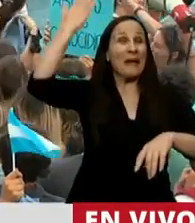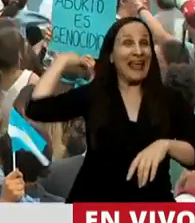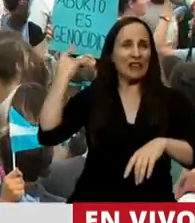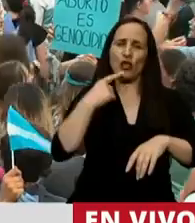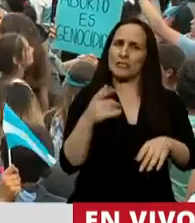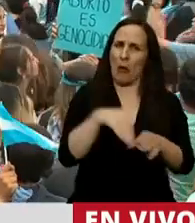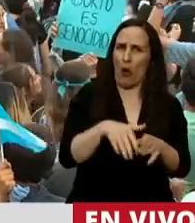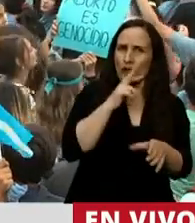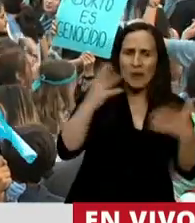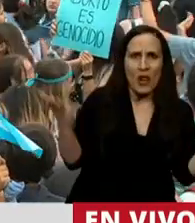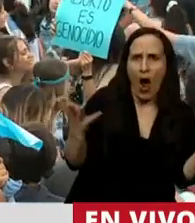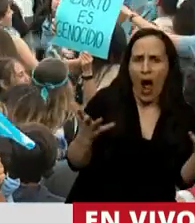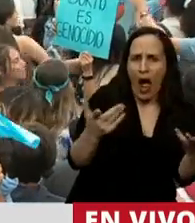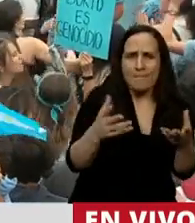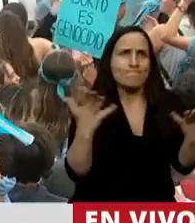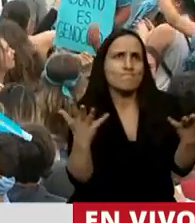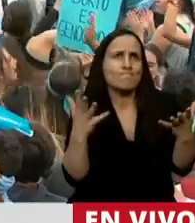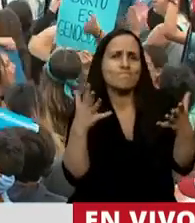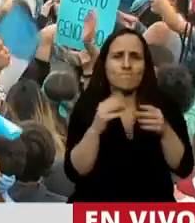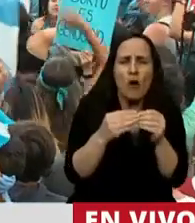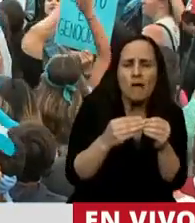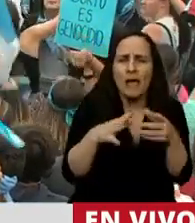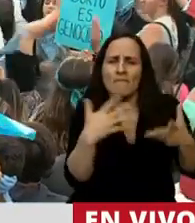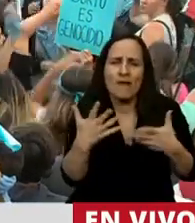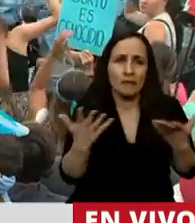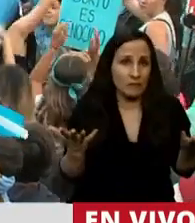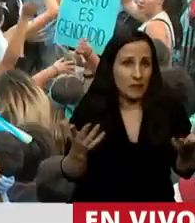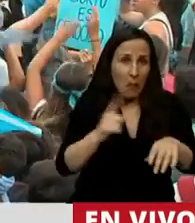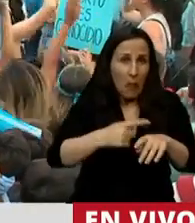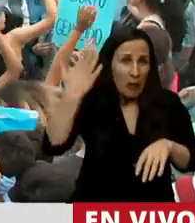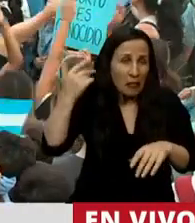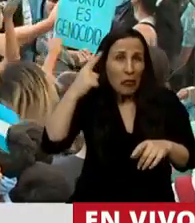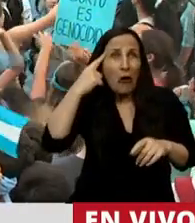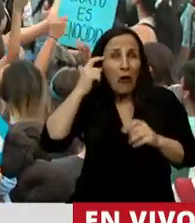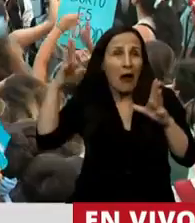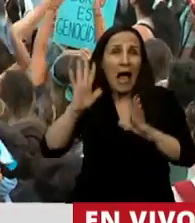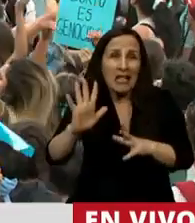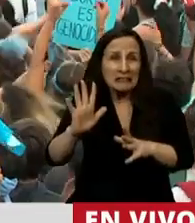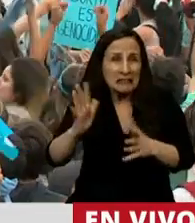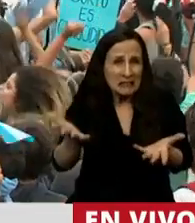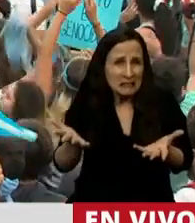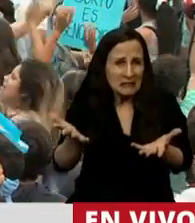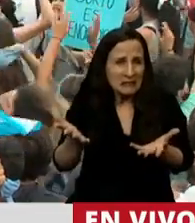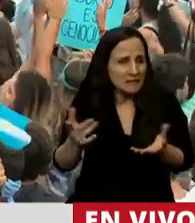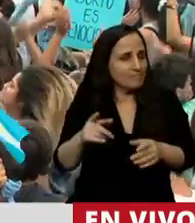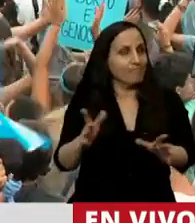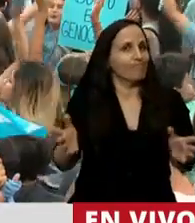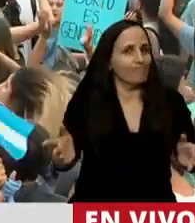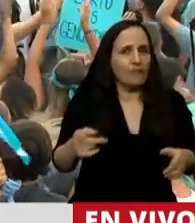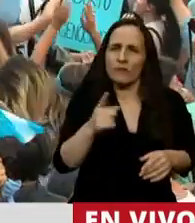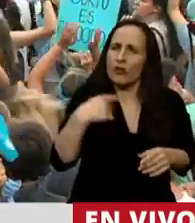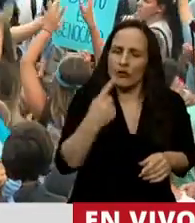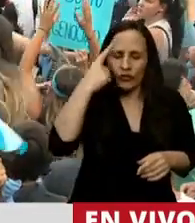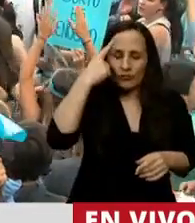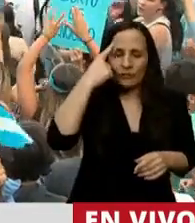con el voto femenino. ¿Qué hubiera pasado si este Congreso legislaba bajo esas creencias y no bajo el principio de que tenemos que